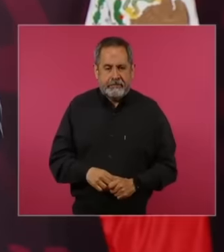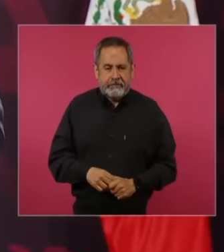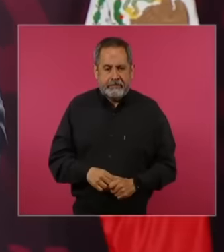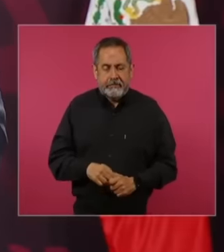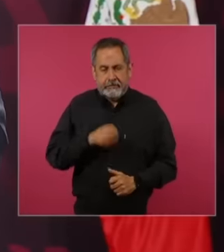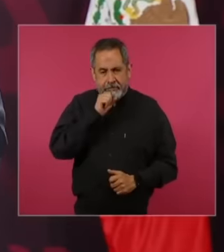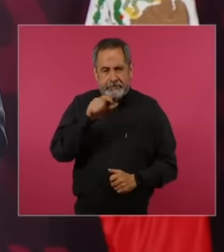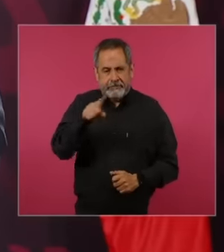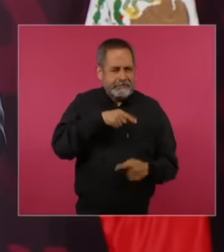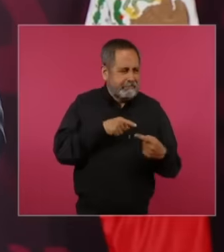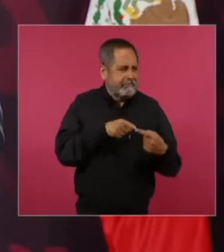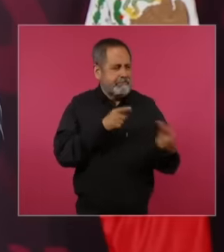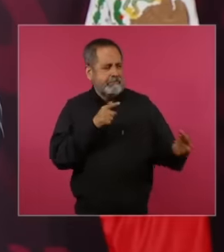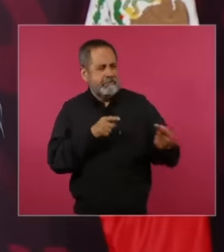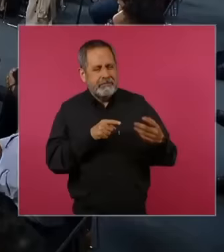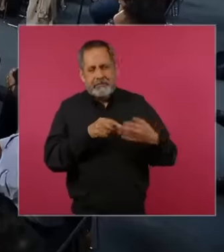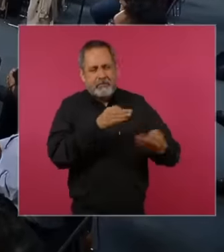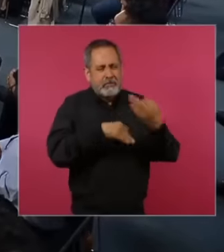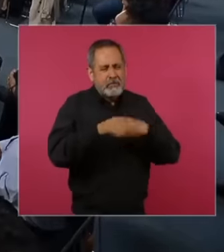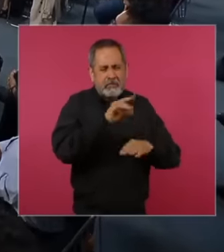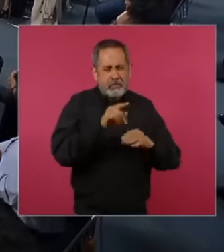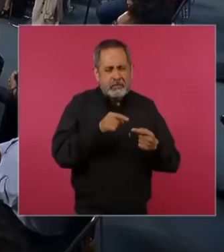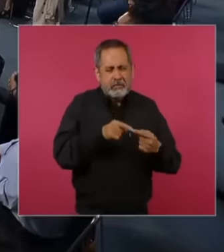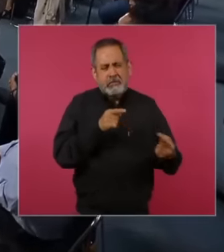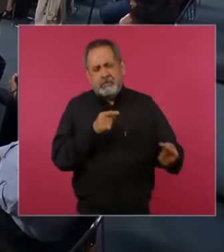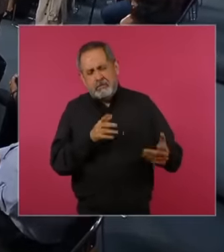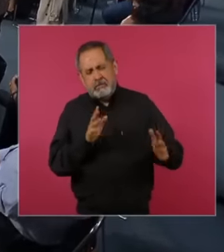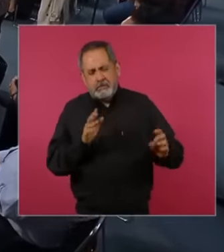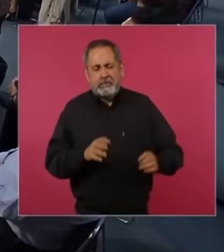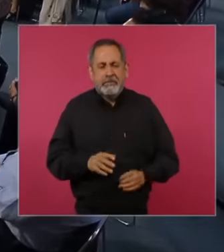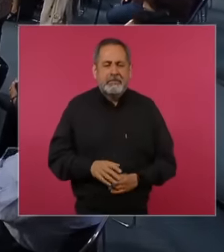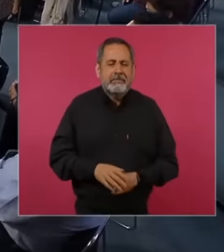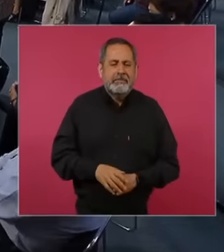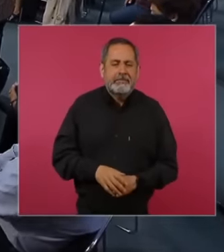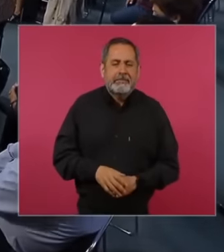nuestros adversarios, ya no todos, no, algunos, ¿no?